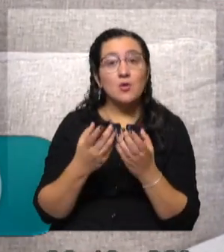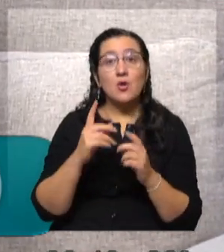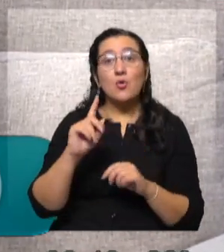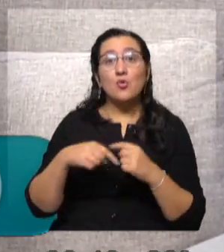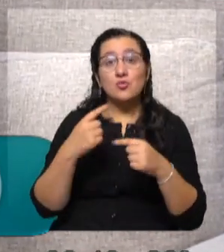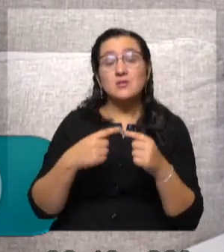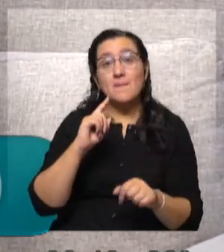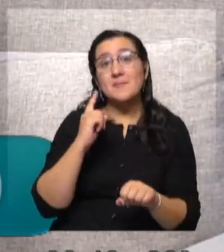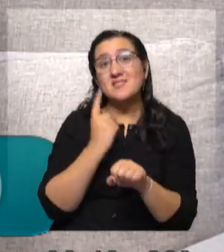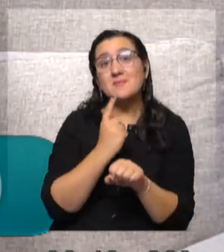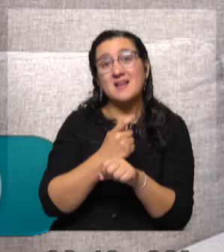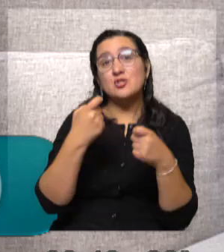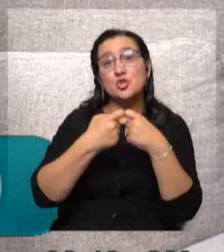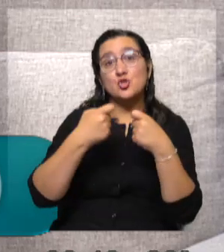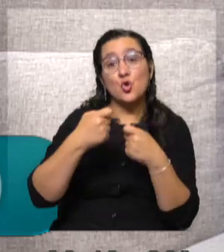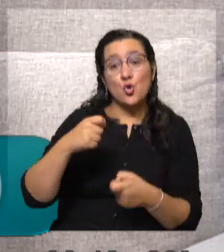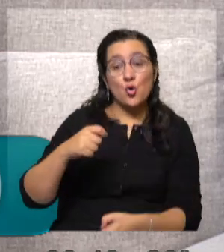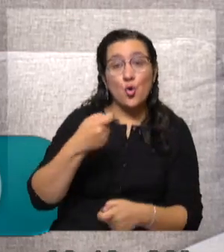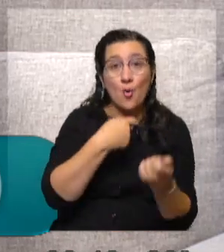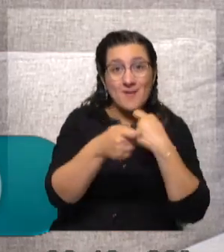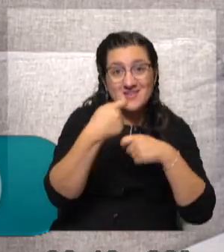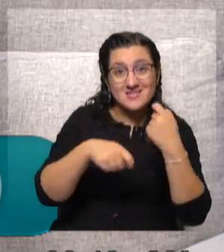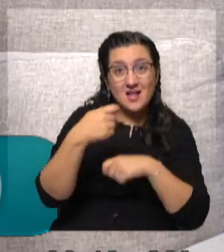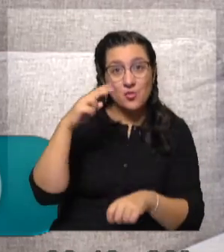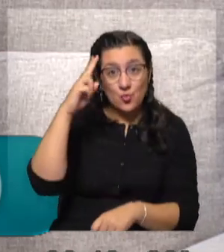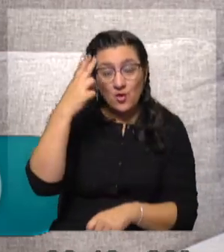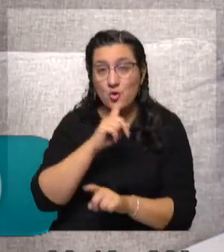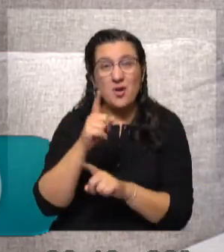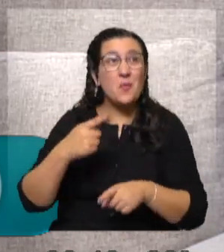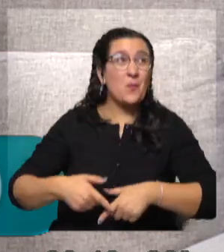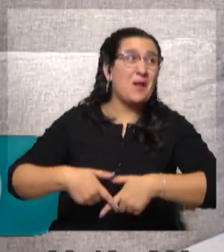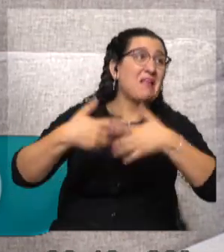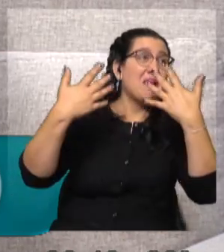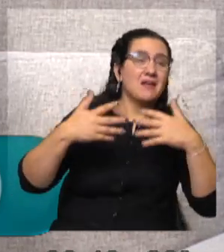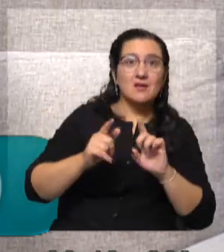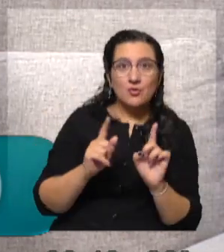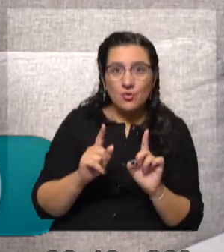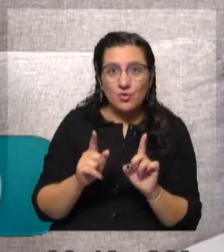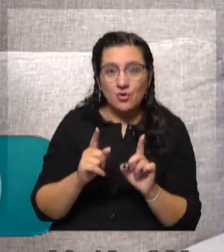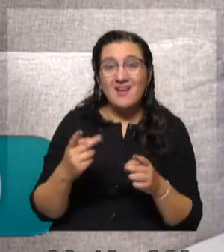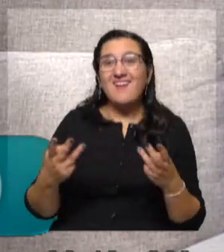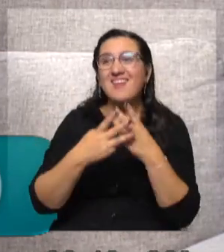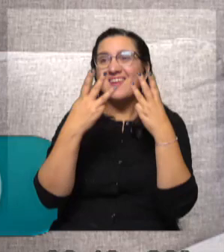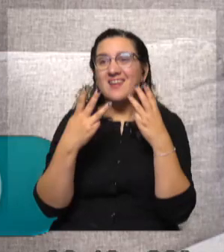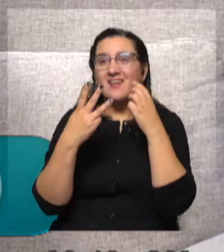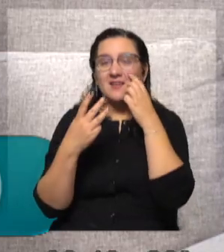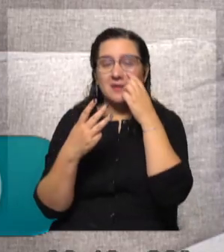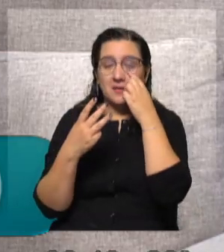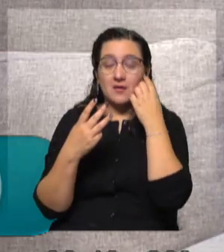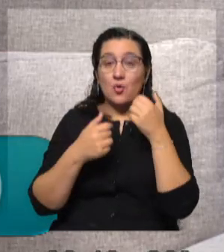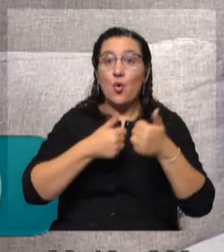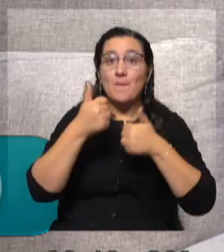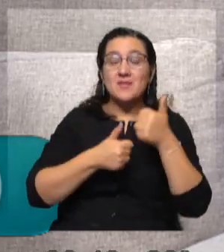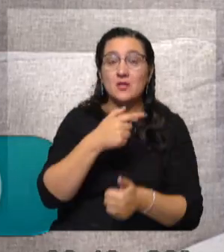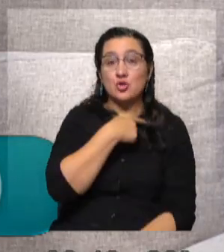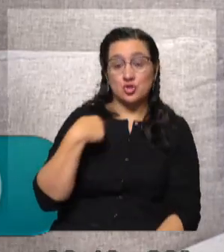principal socio comercial y esto no es cualquier socio comercial porque por ejemplo Generalmente compite